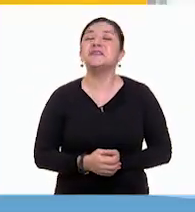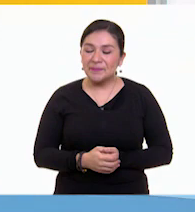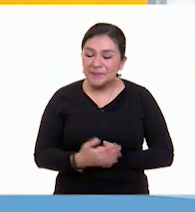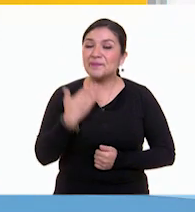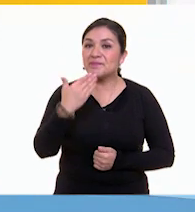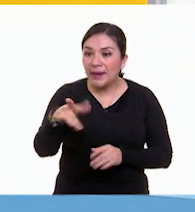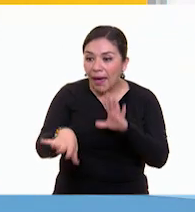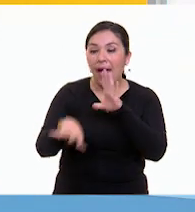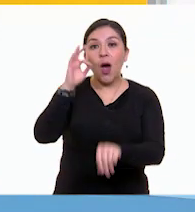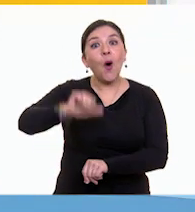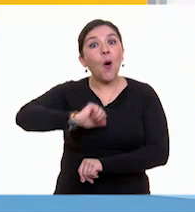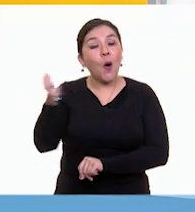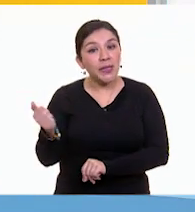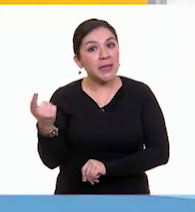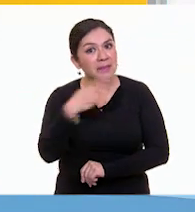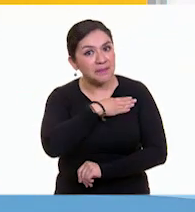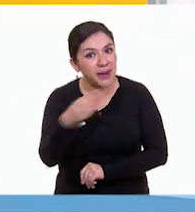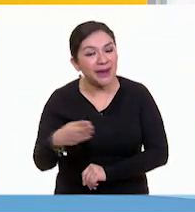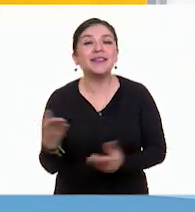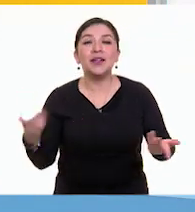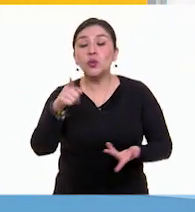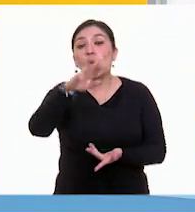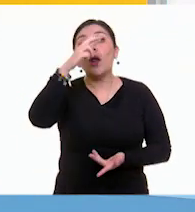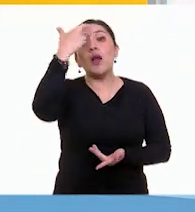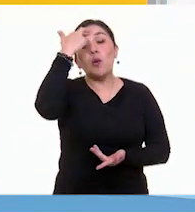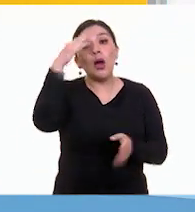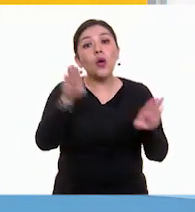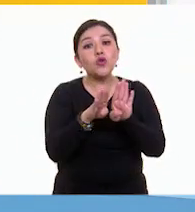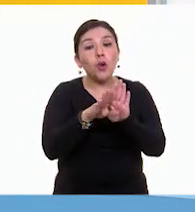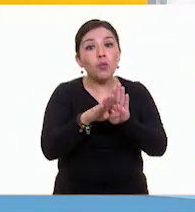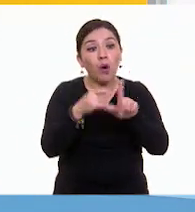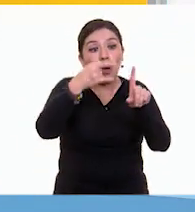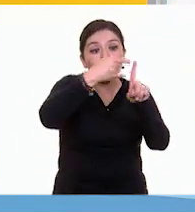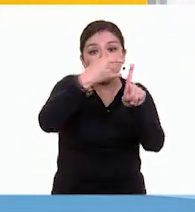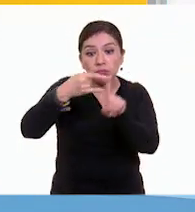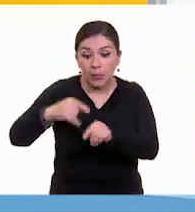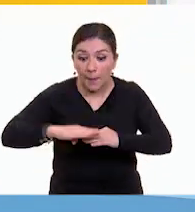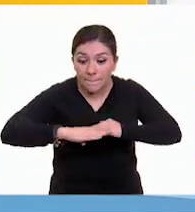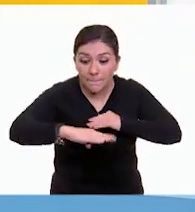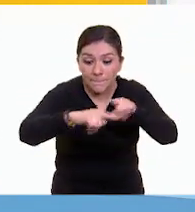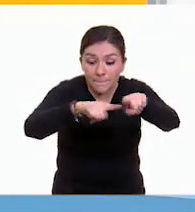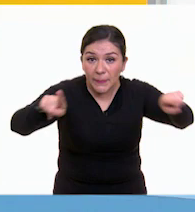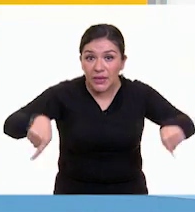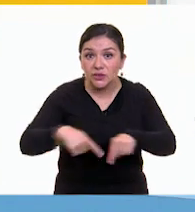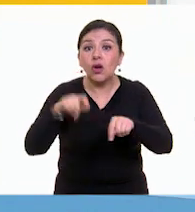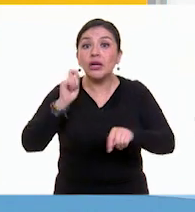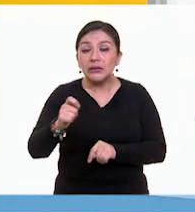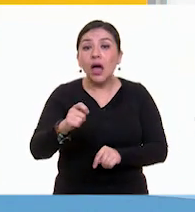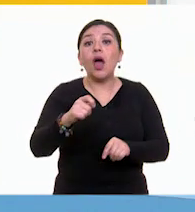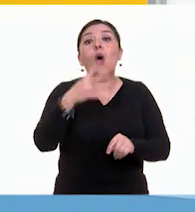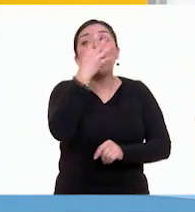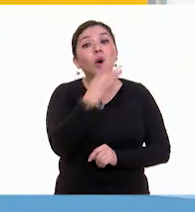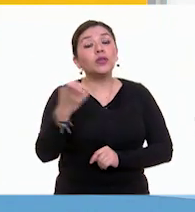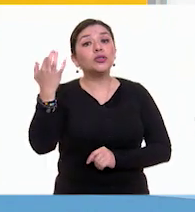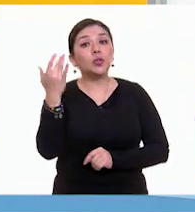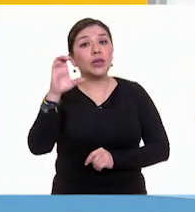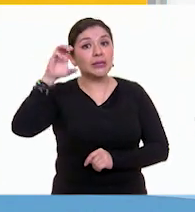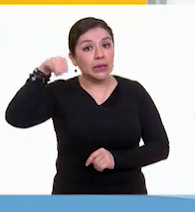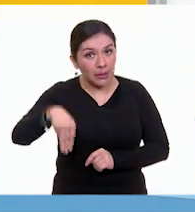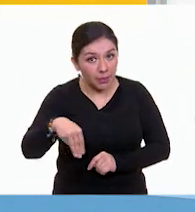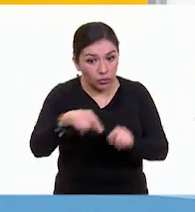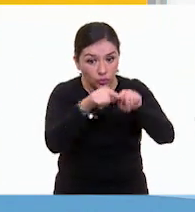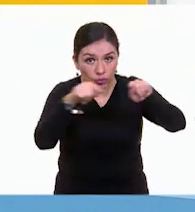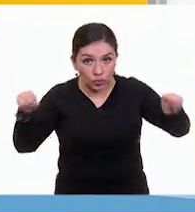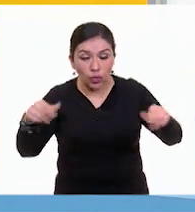bueno que ya encontraste otra medida. Recuerda nada más que las dimensiones del piso son de largo 450